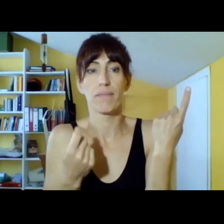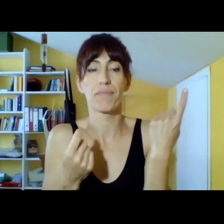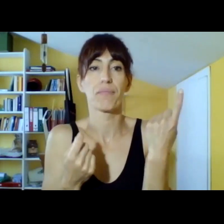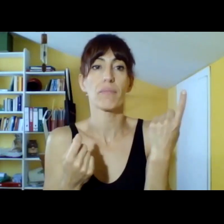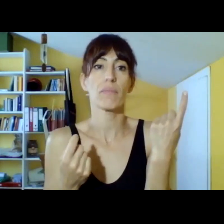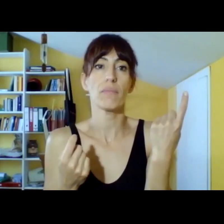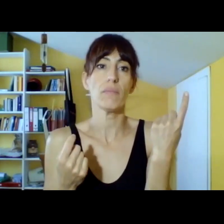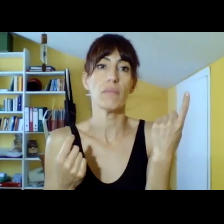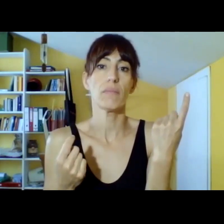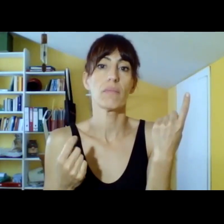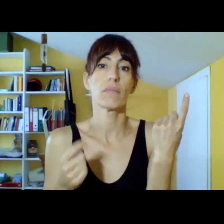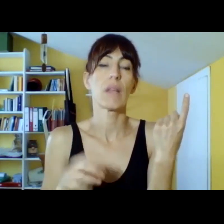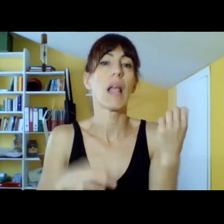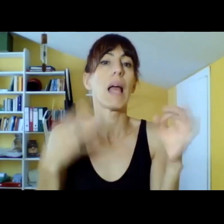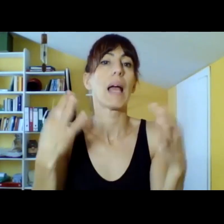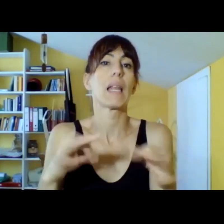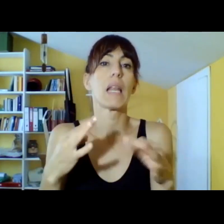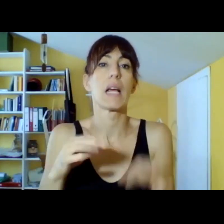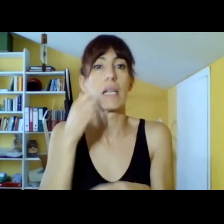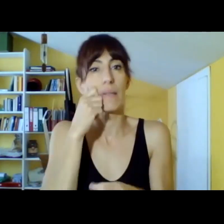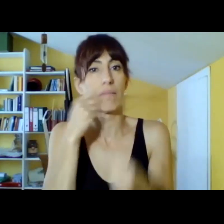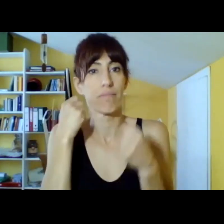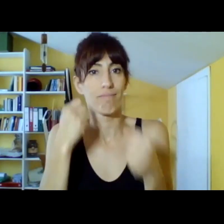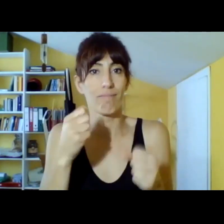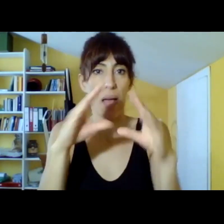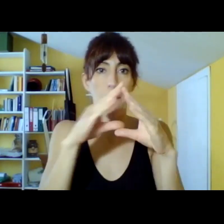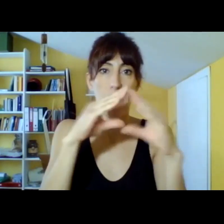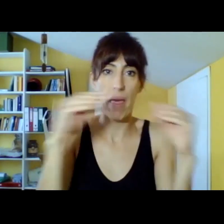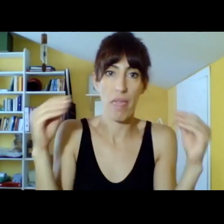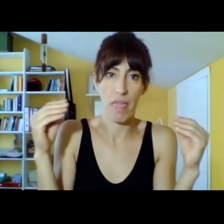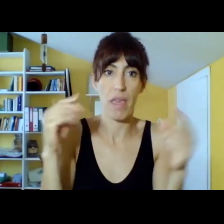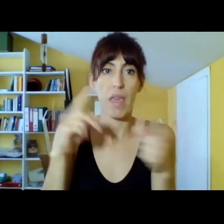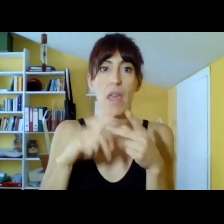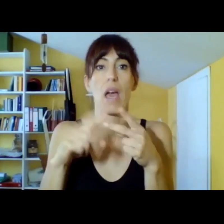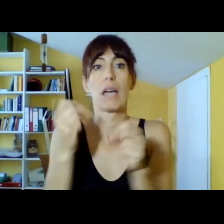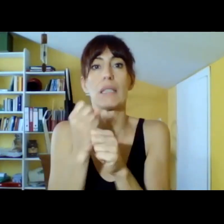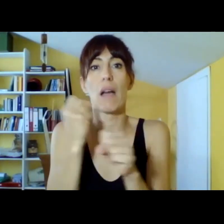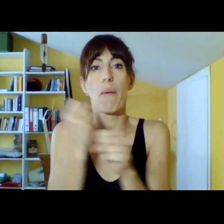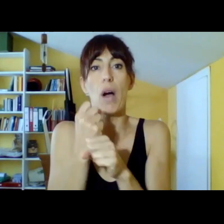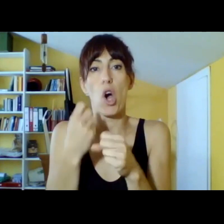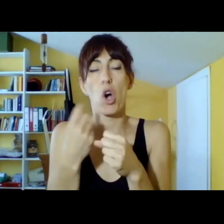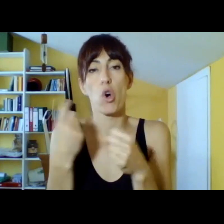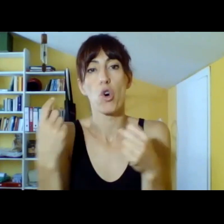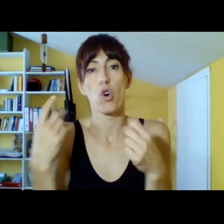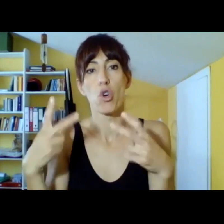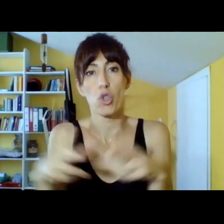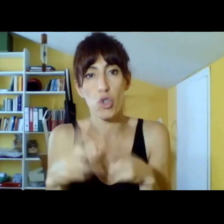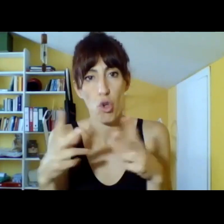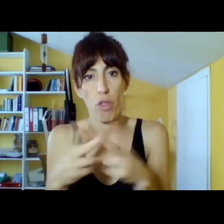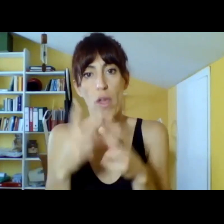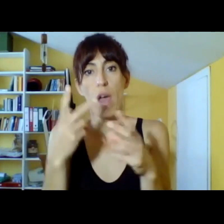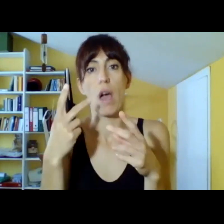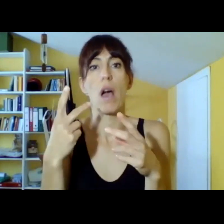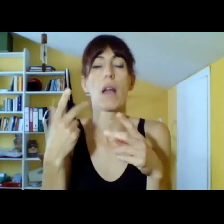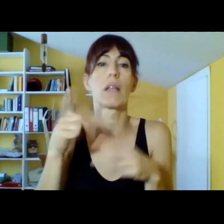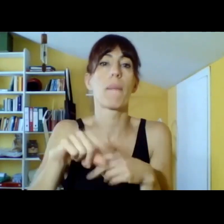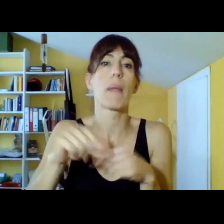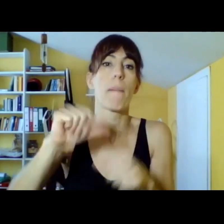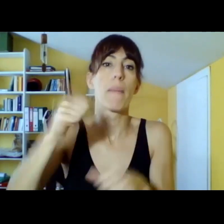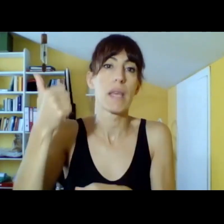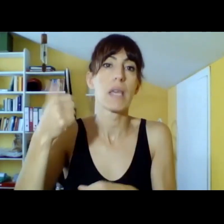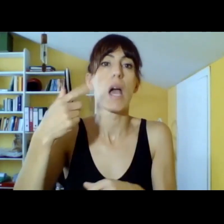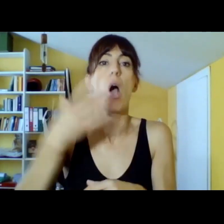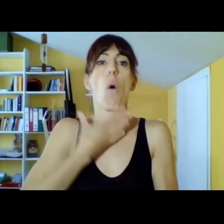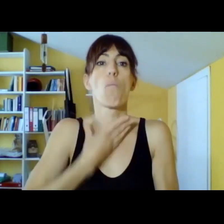generalmente sanitarios y sociales como el de Enfermería de Lugo, el de Trabajo Social de Almería, el de Trabajo Social de Murcia,